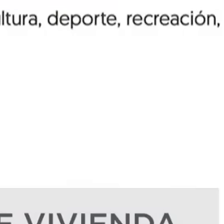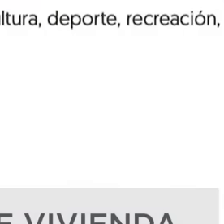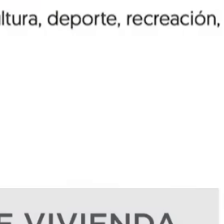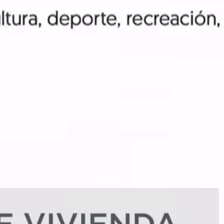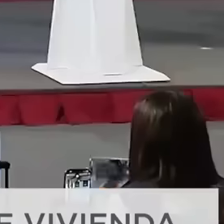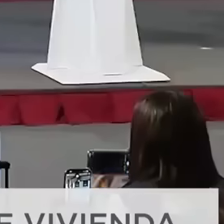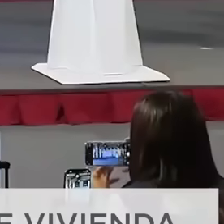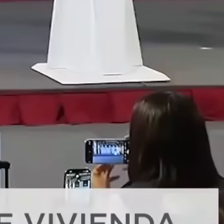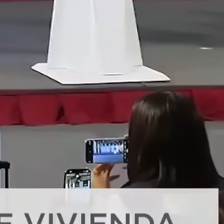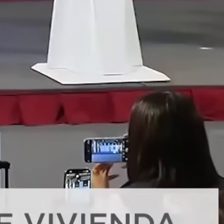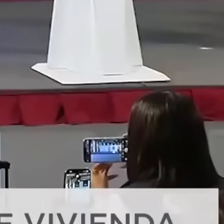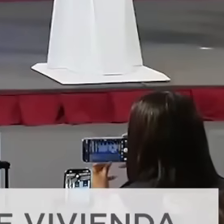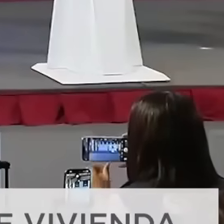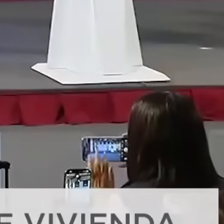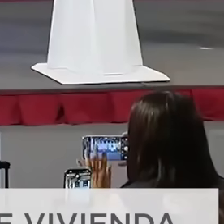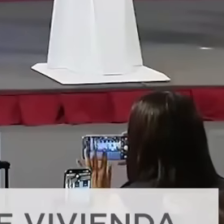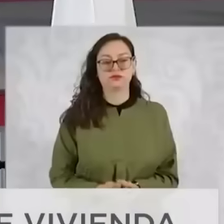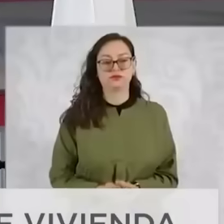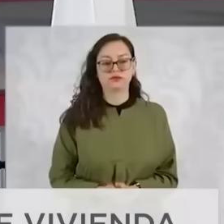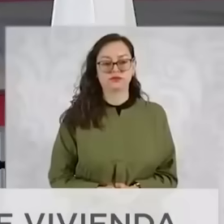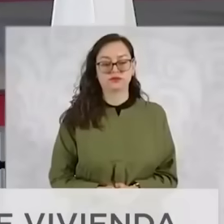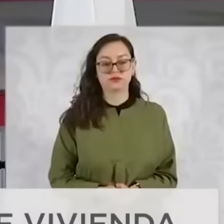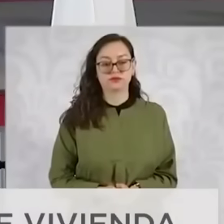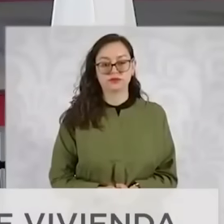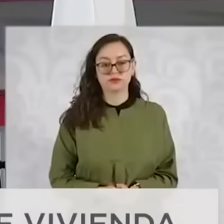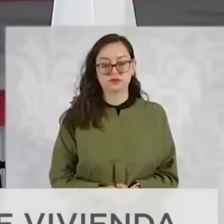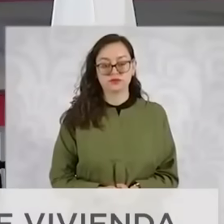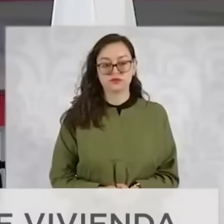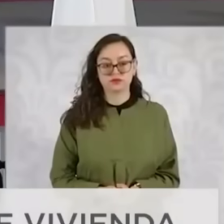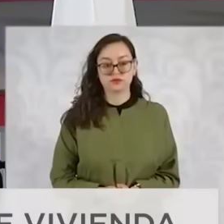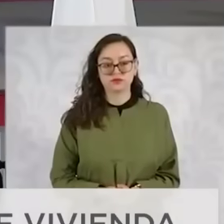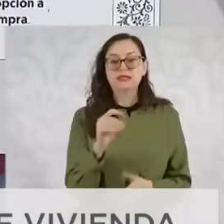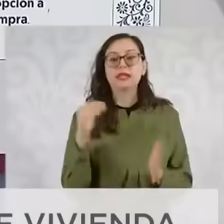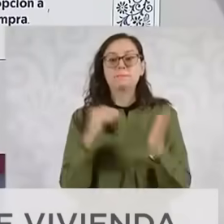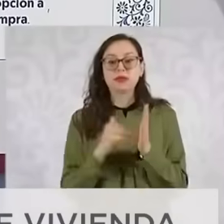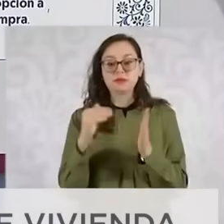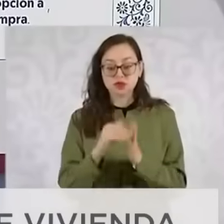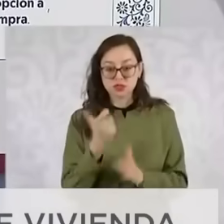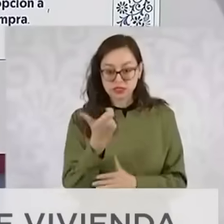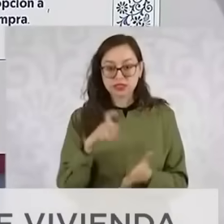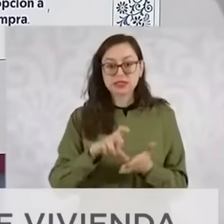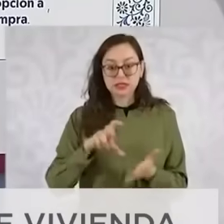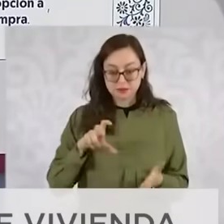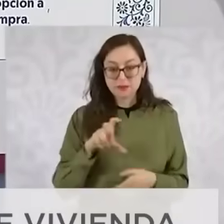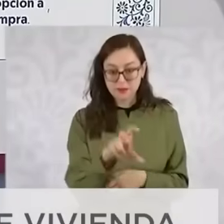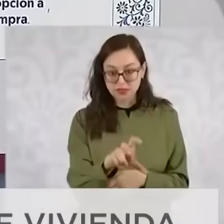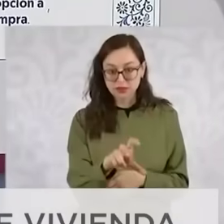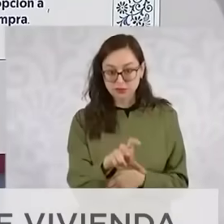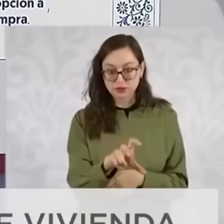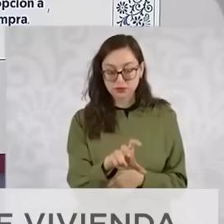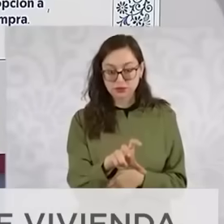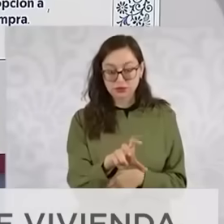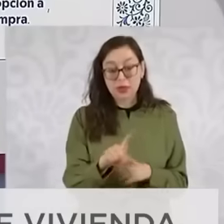créditos lo que pues los programas enfocados para los jóvenes porque el estado de México será la entidad donde se